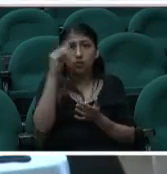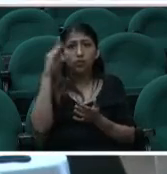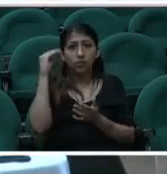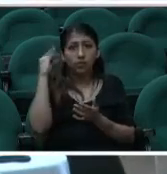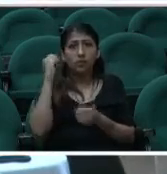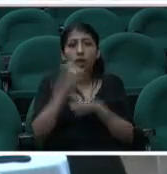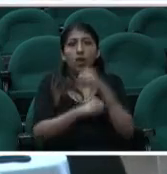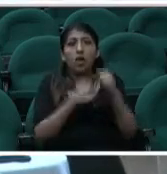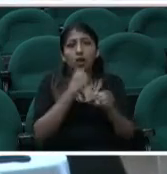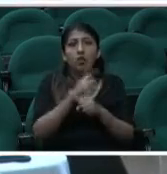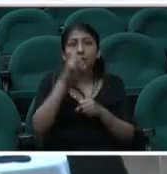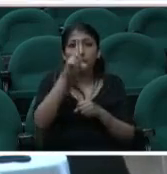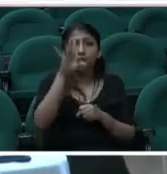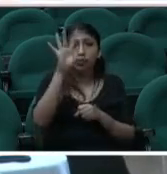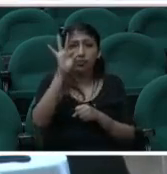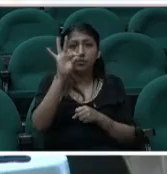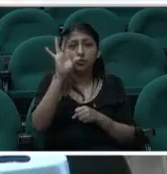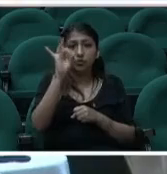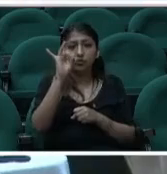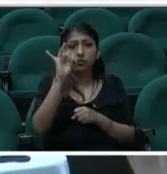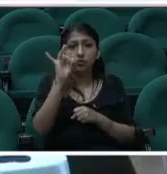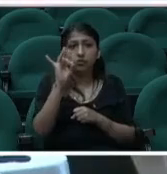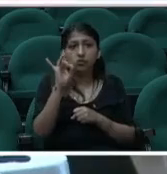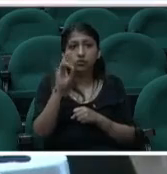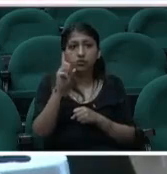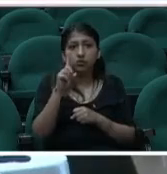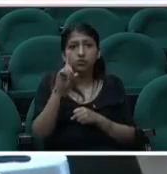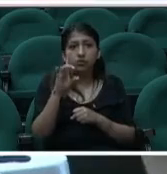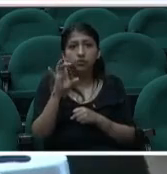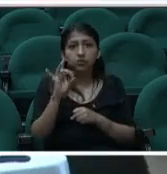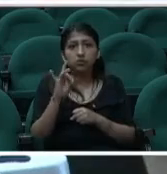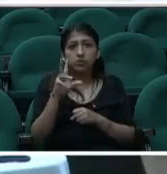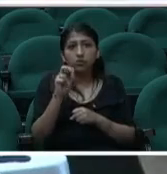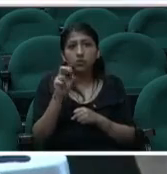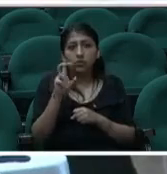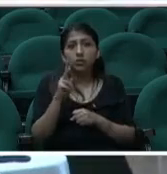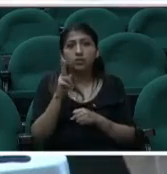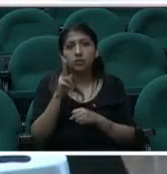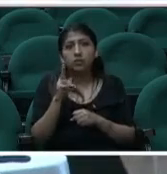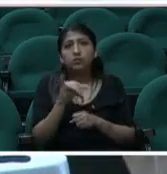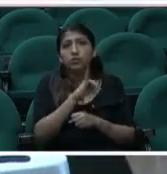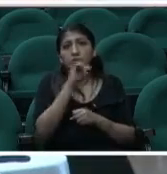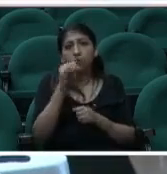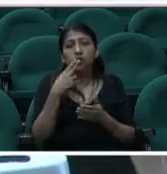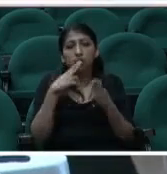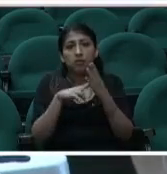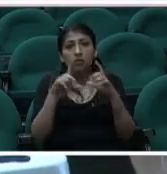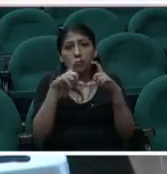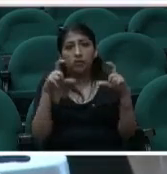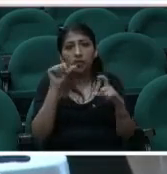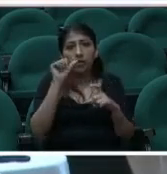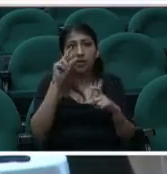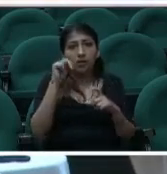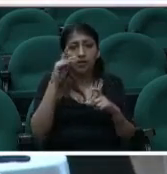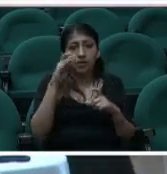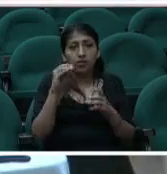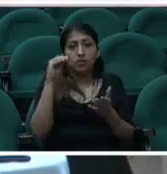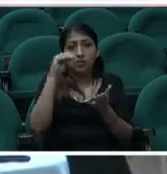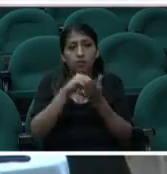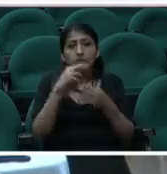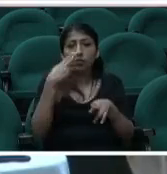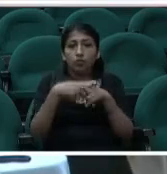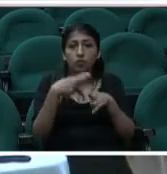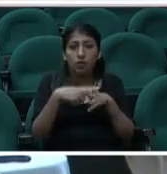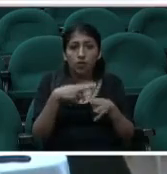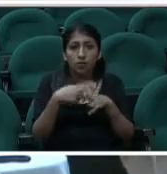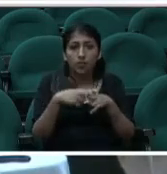en el año 1830 de igual manera está el sobre en la que el candidato andrés granda puso su